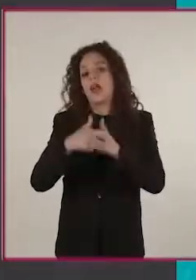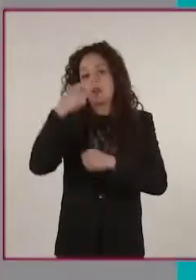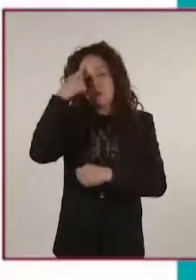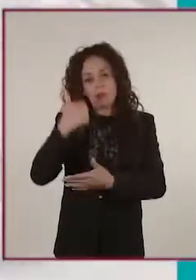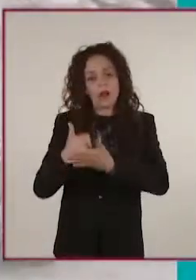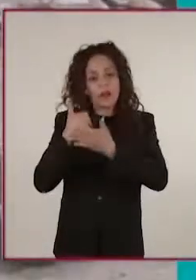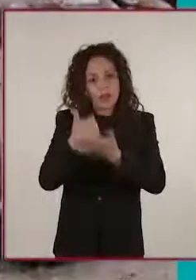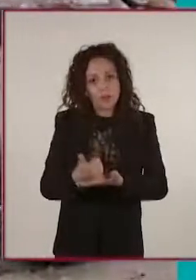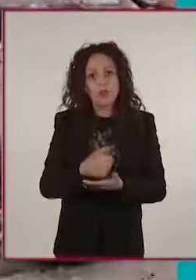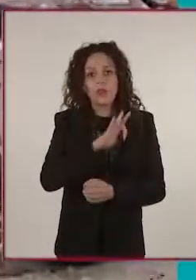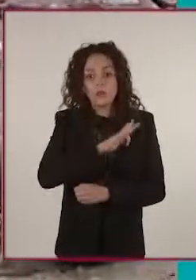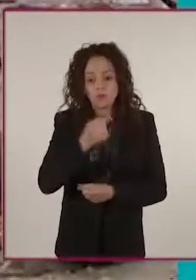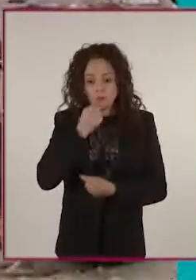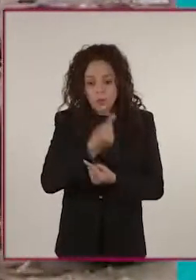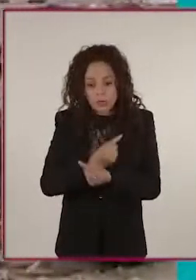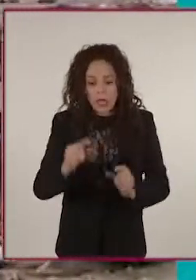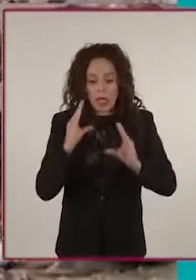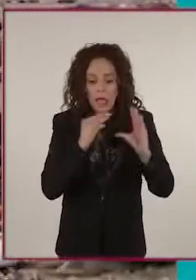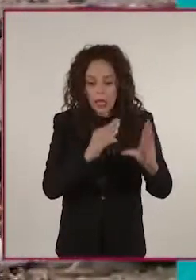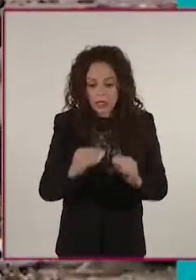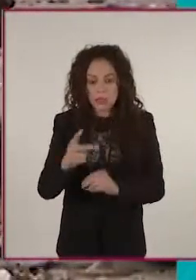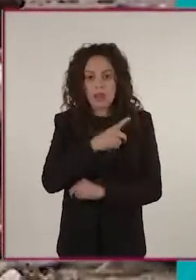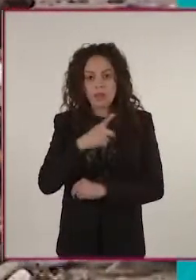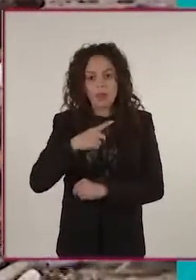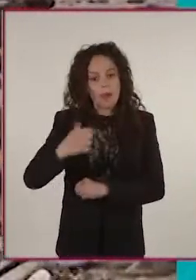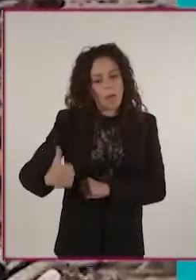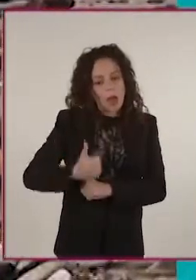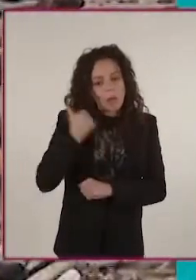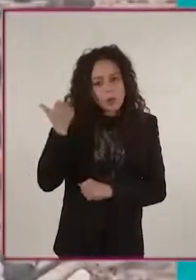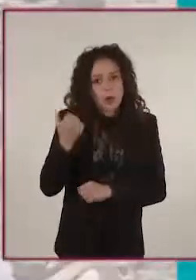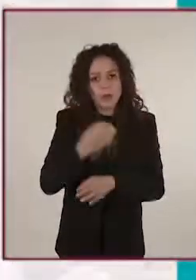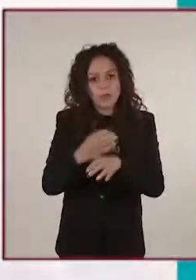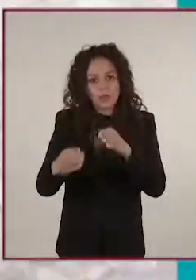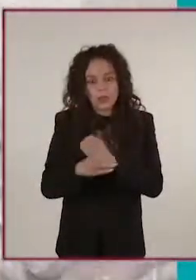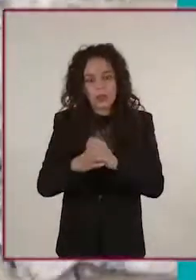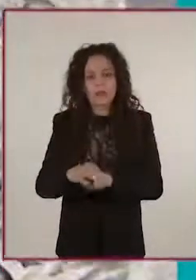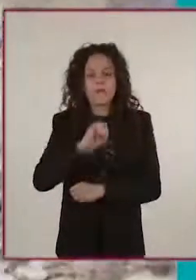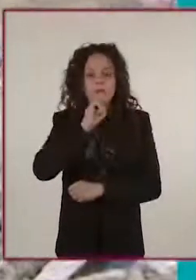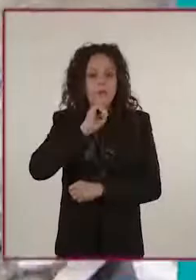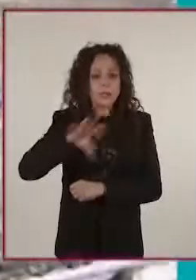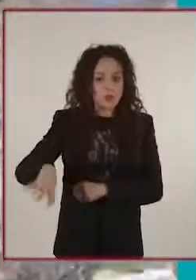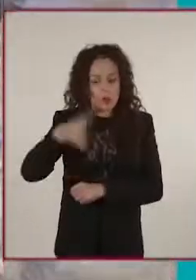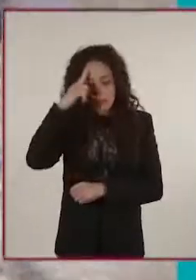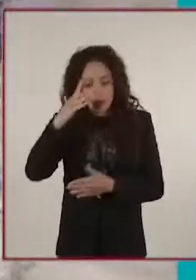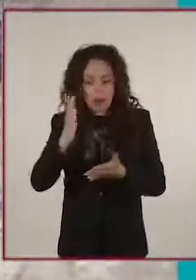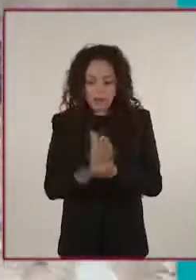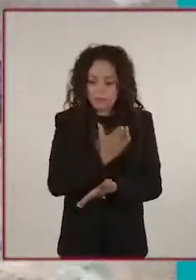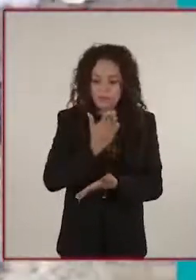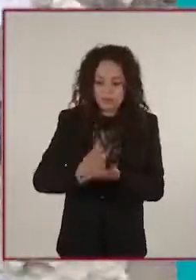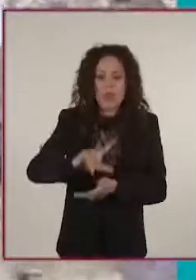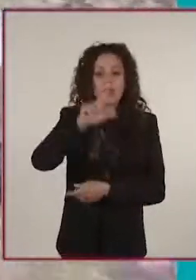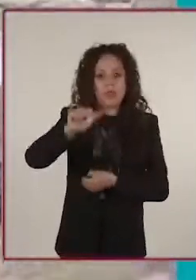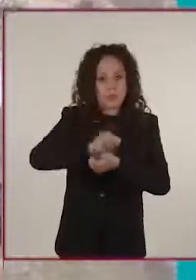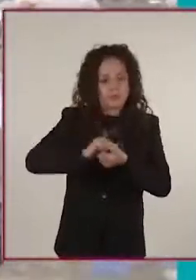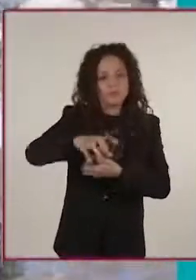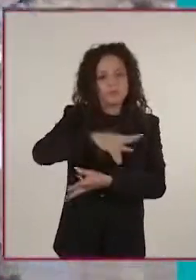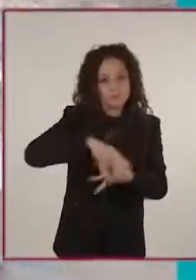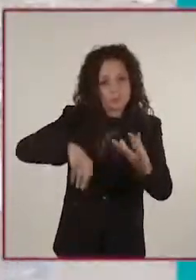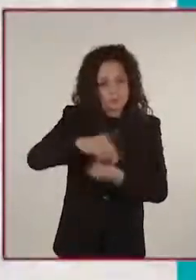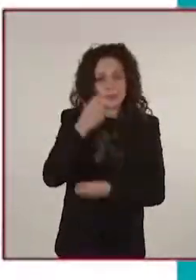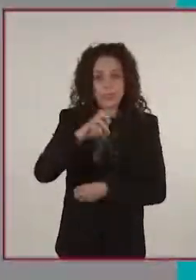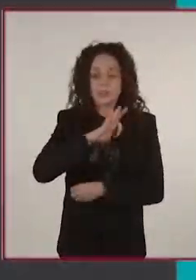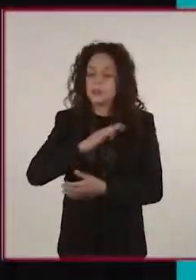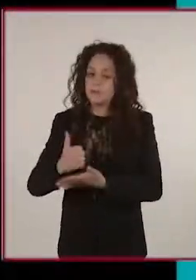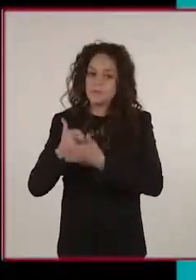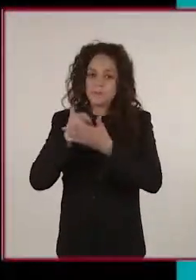pequeños acciones donde aprovechen los desechos para no desperdiciar y separar la basura degradable y biodegradable. Ayudemos a crear